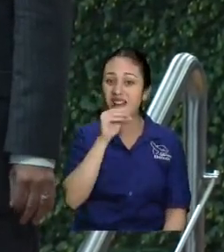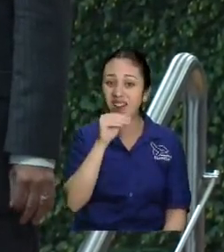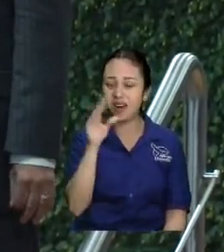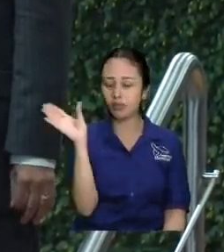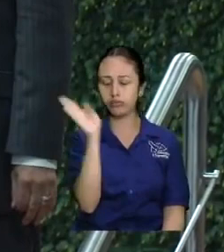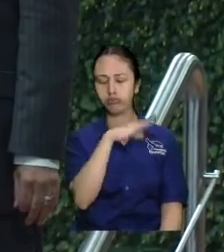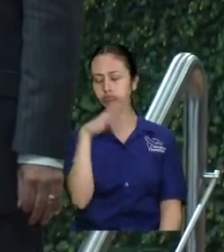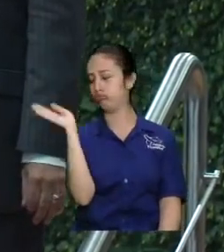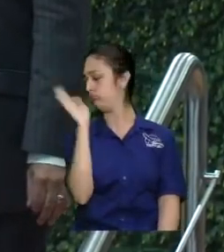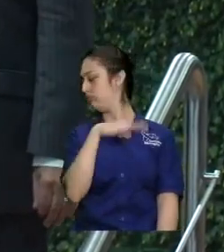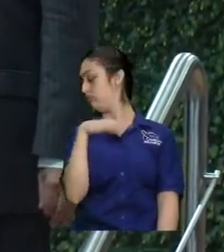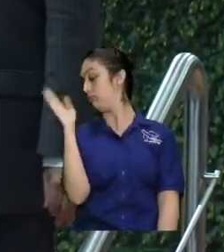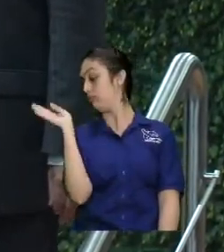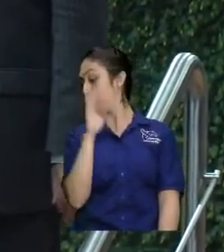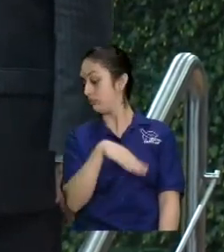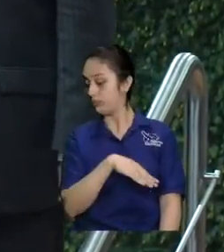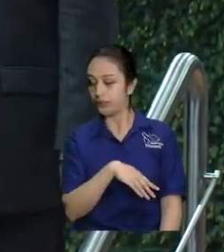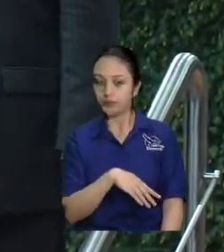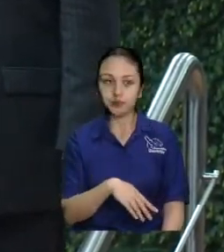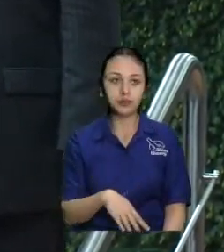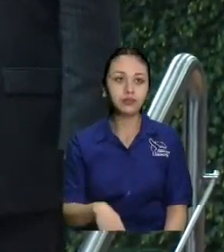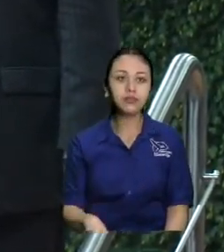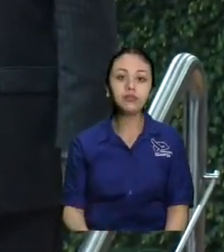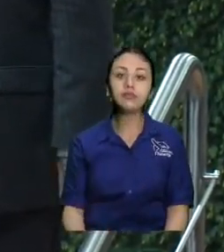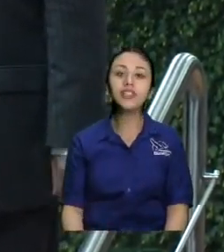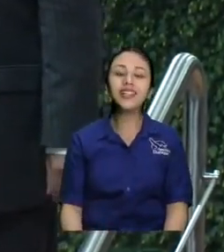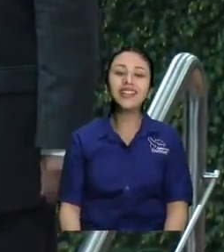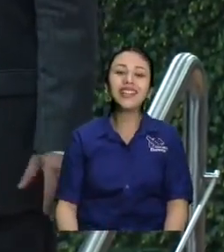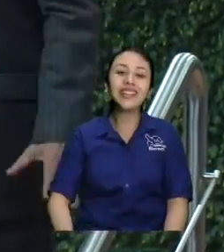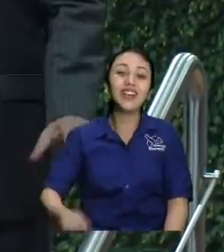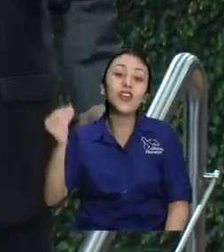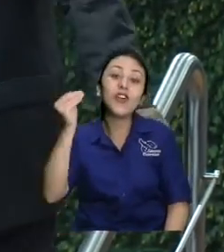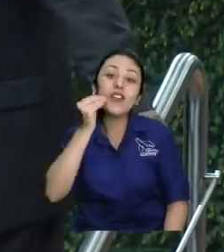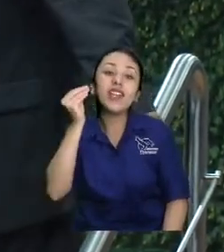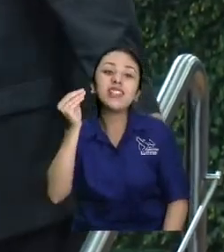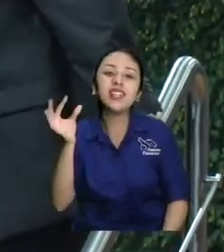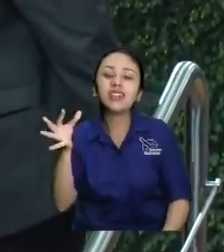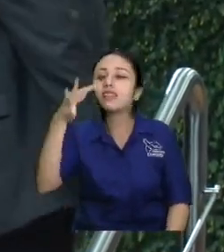Demostrame que me querés, dame un beso. Con mucho gusto, dice ella.